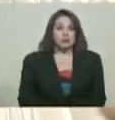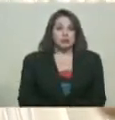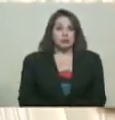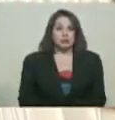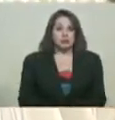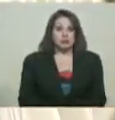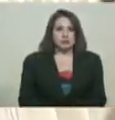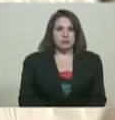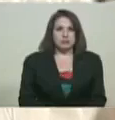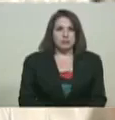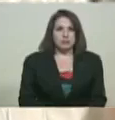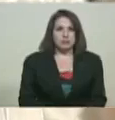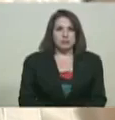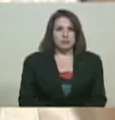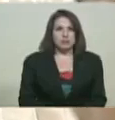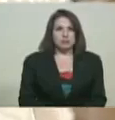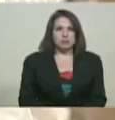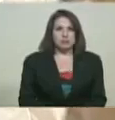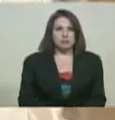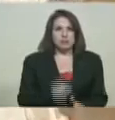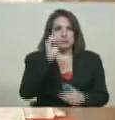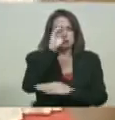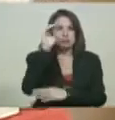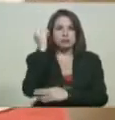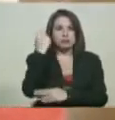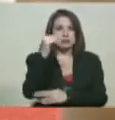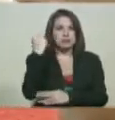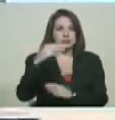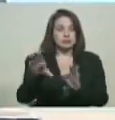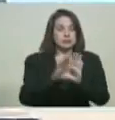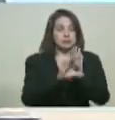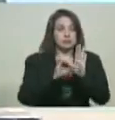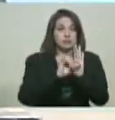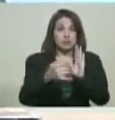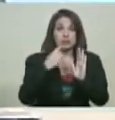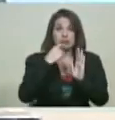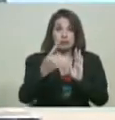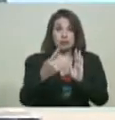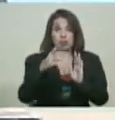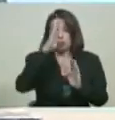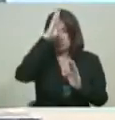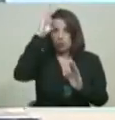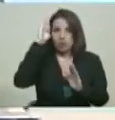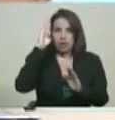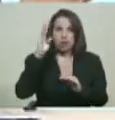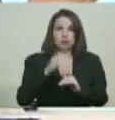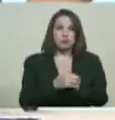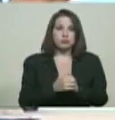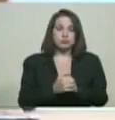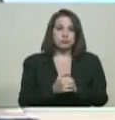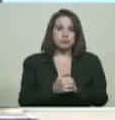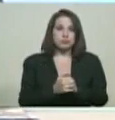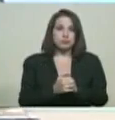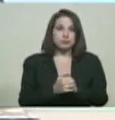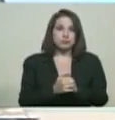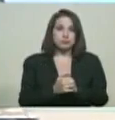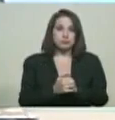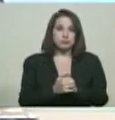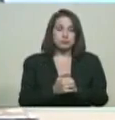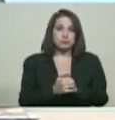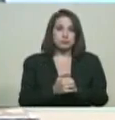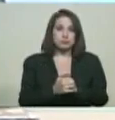y les doy las gracias a la sarna nacional constituyente compañero diosdado constituyentes cilia